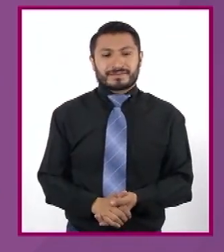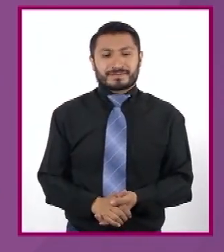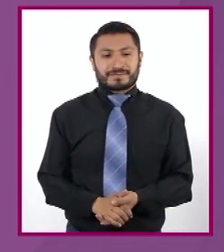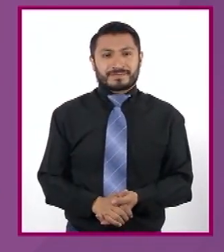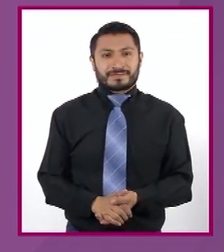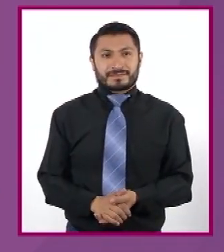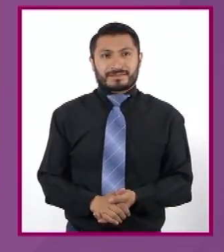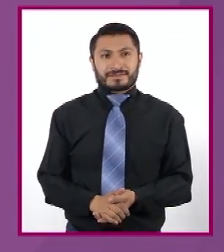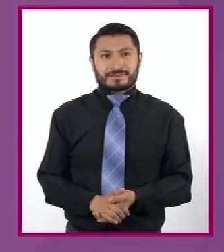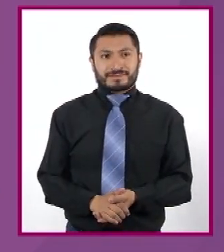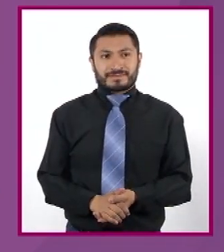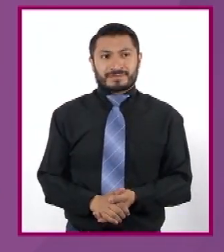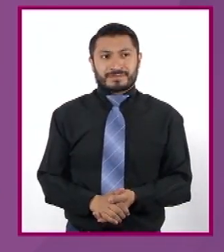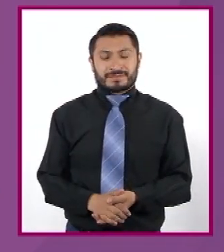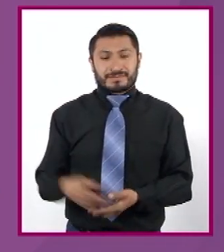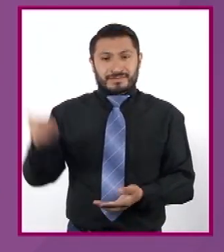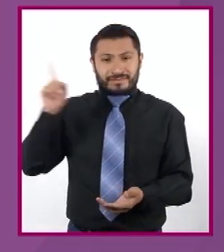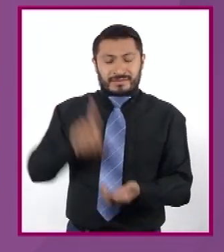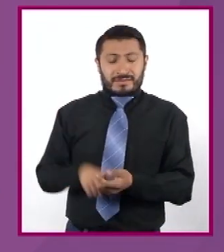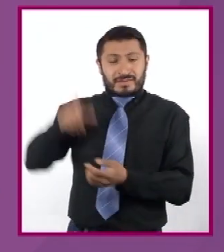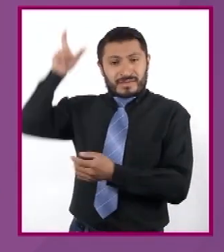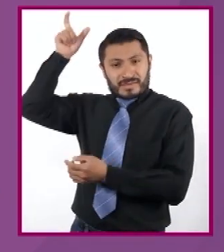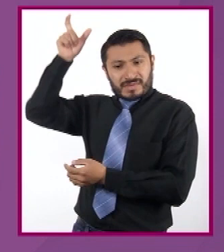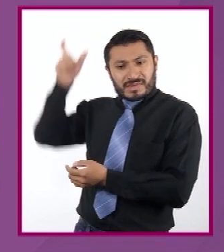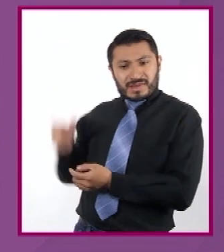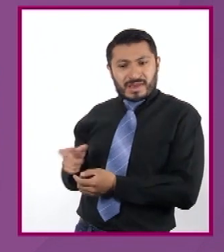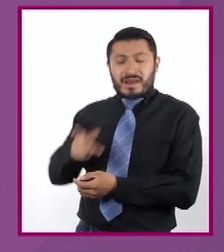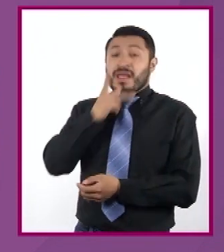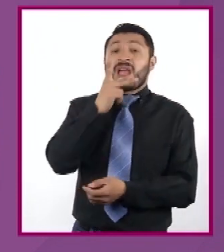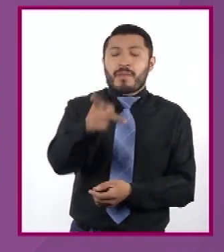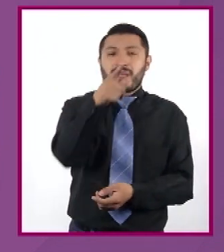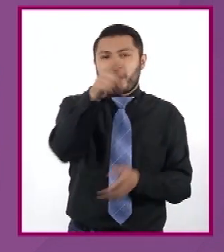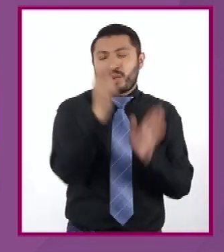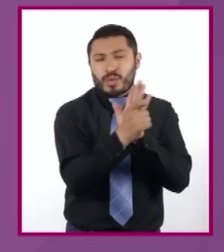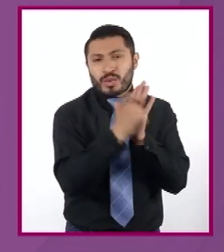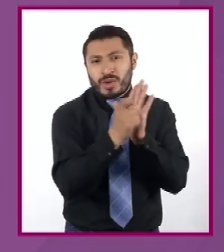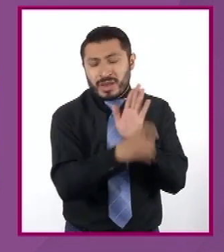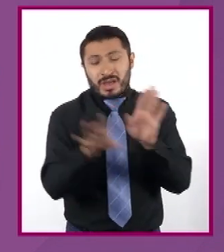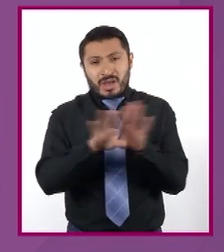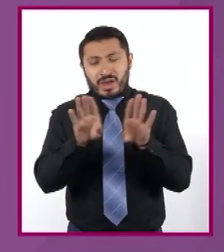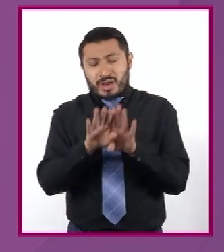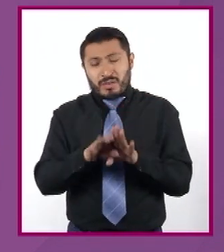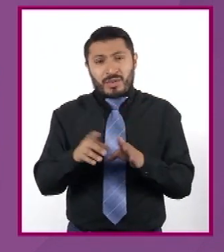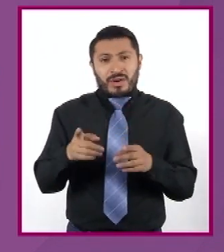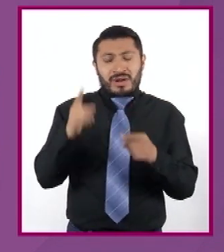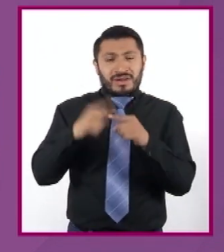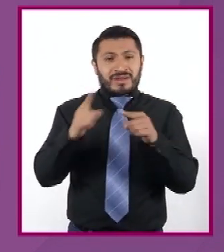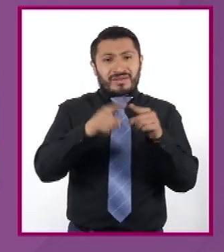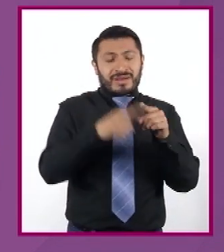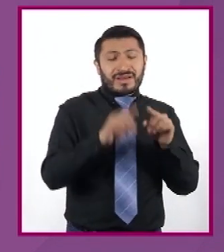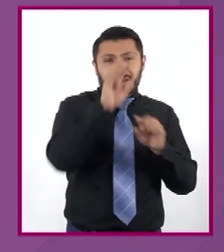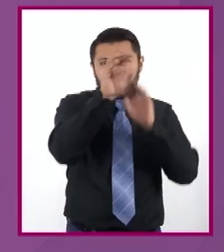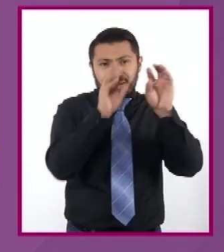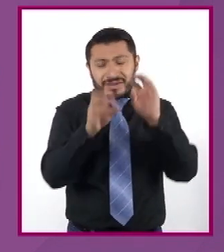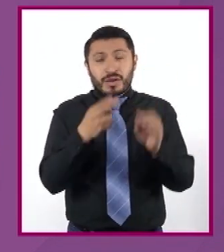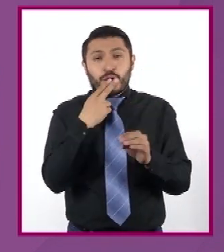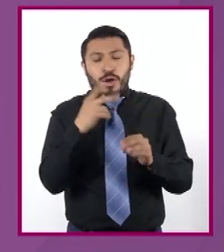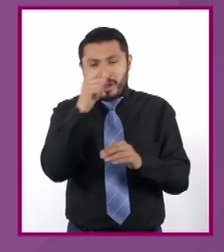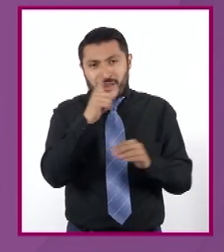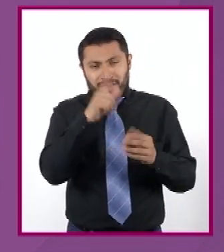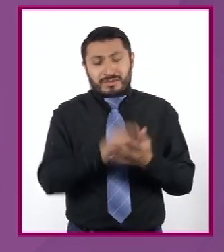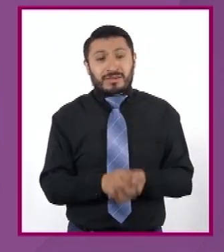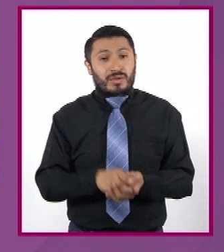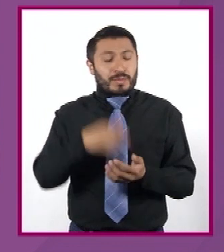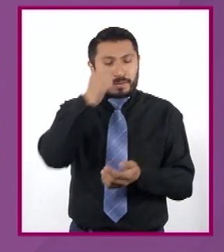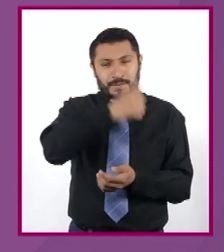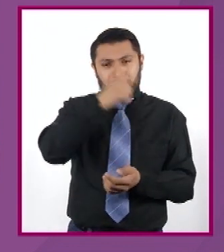En el cuadro registrarán algunas palabras que identifiquen como producto de una variante regional del uso de la lengua.